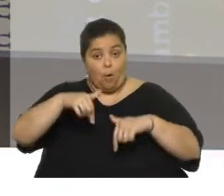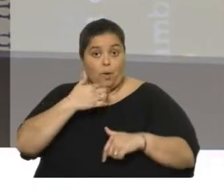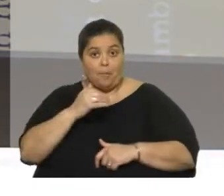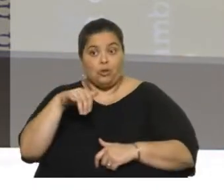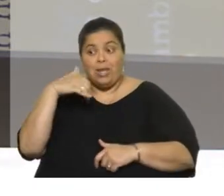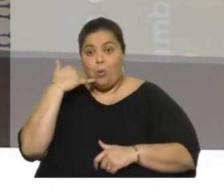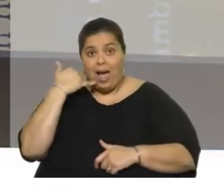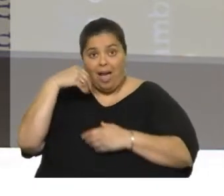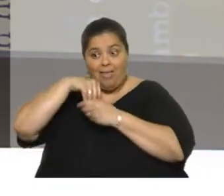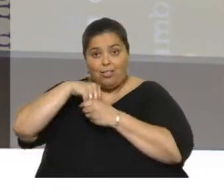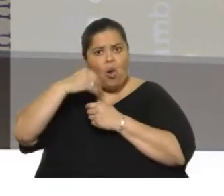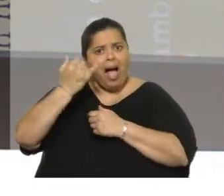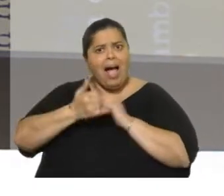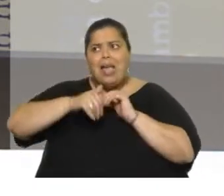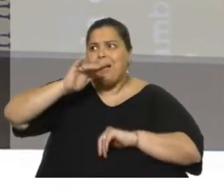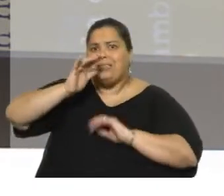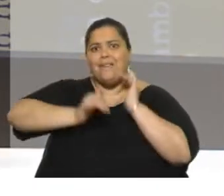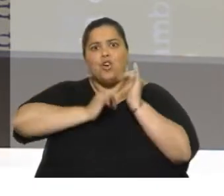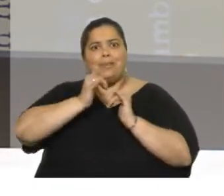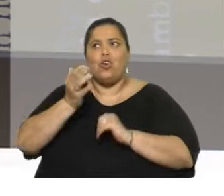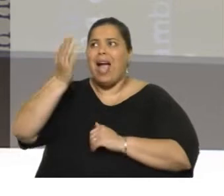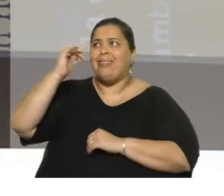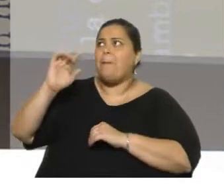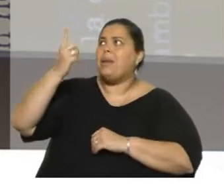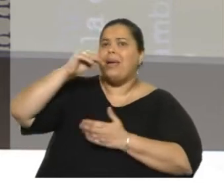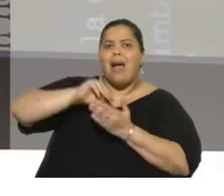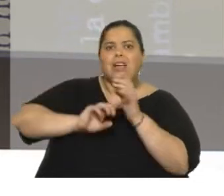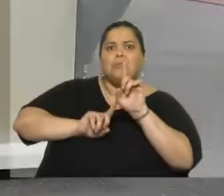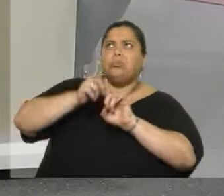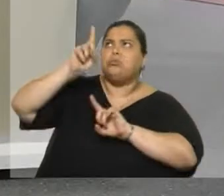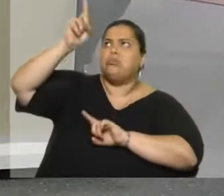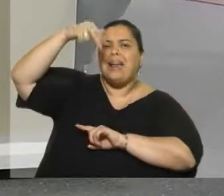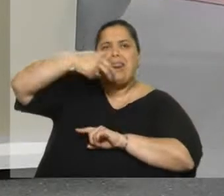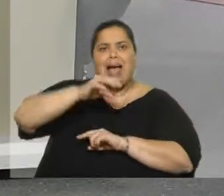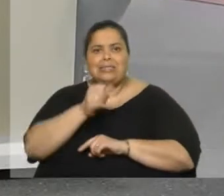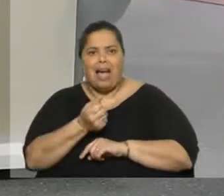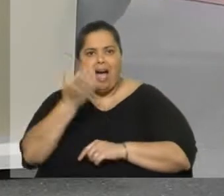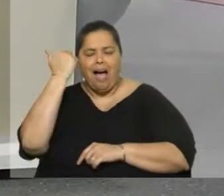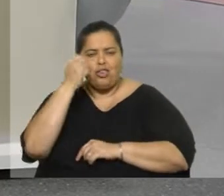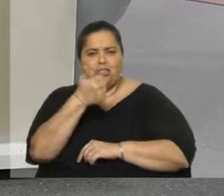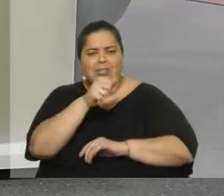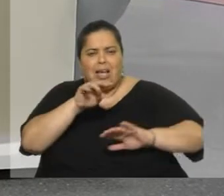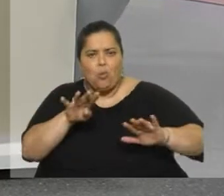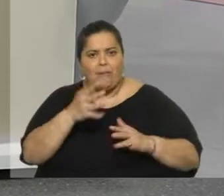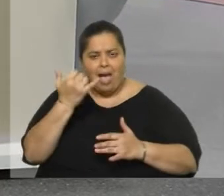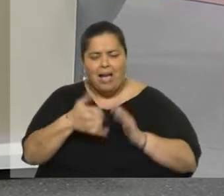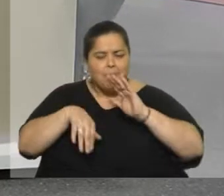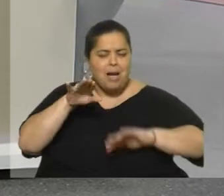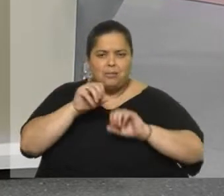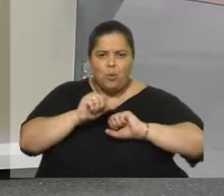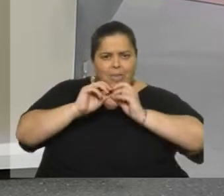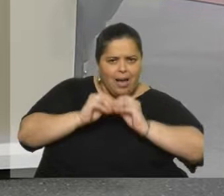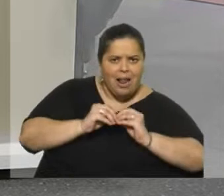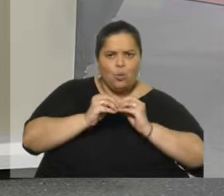más información que lo que tenía la NASA cuando fue a la Luna en 1969. Hay más capacidad de cómputo y de cálculo en un